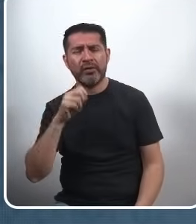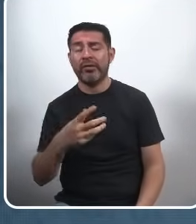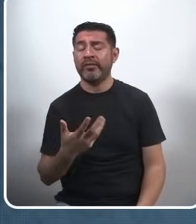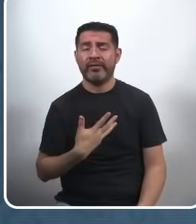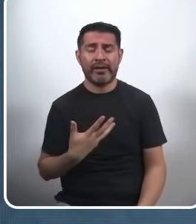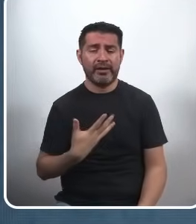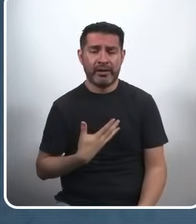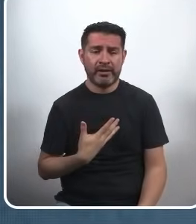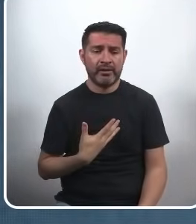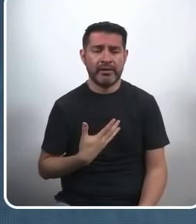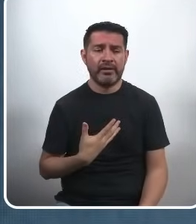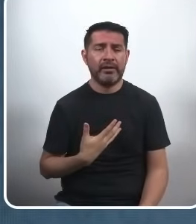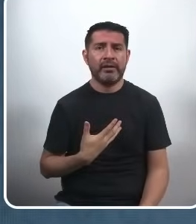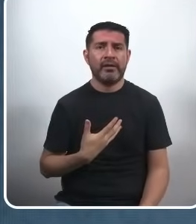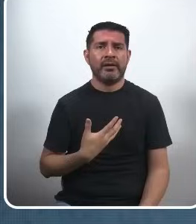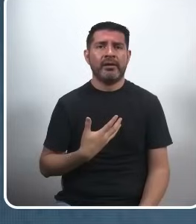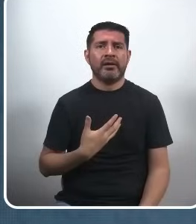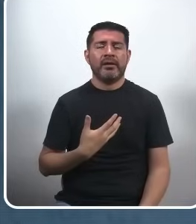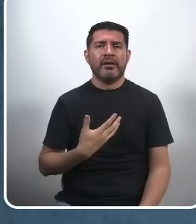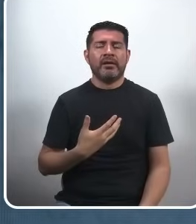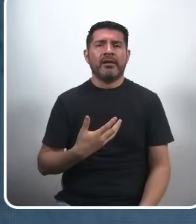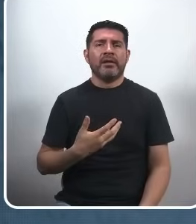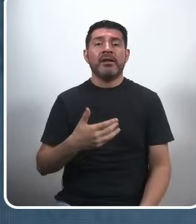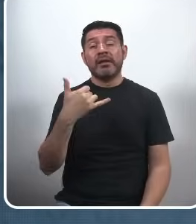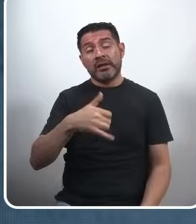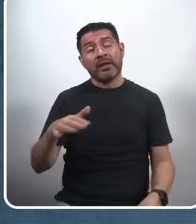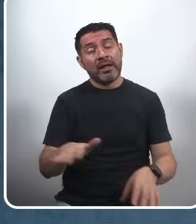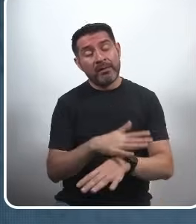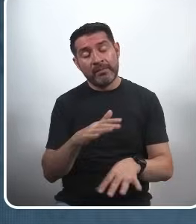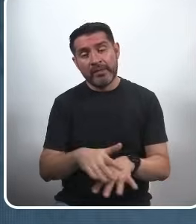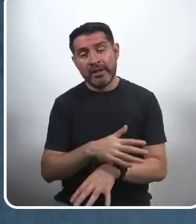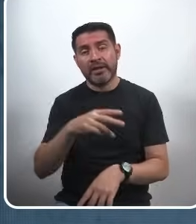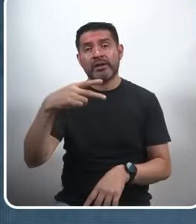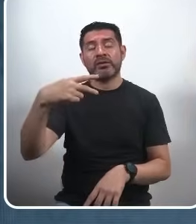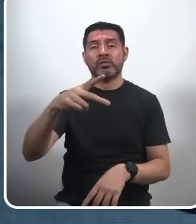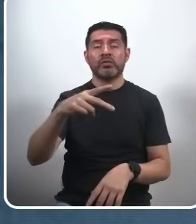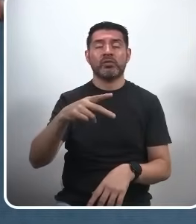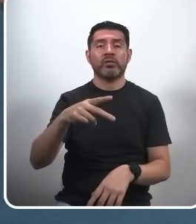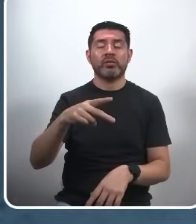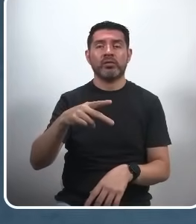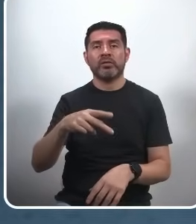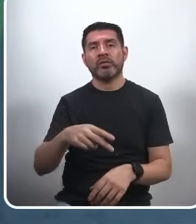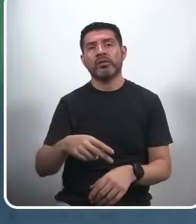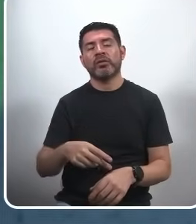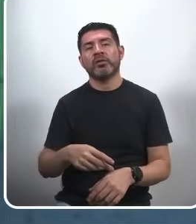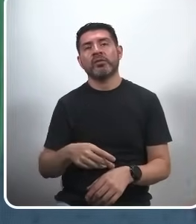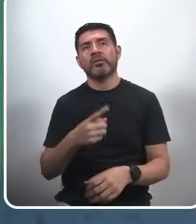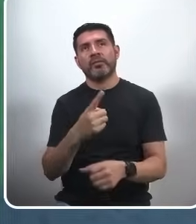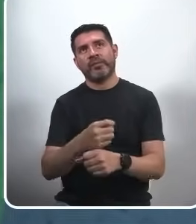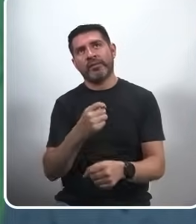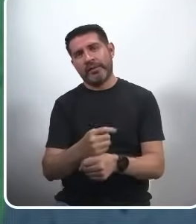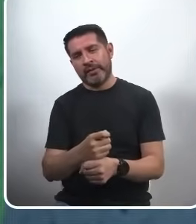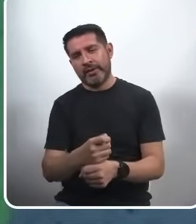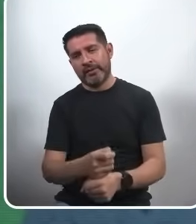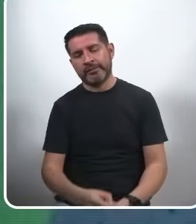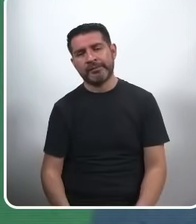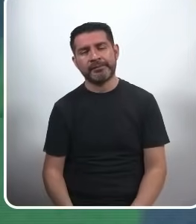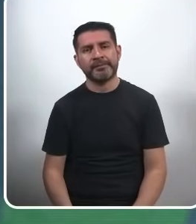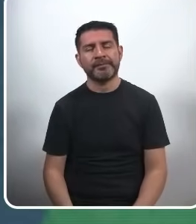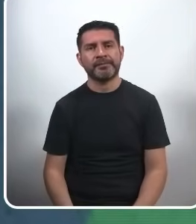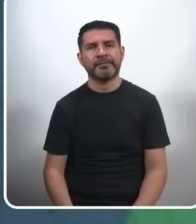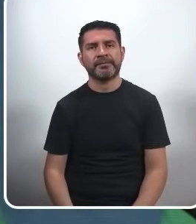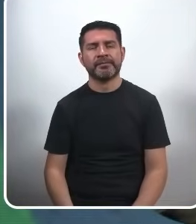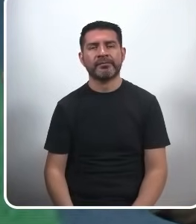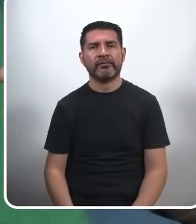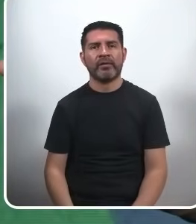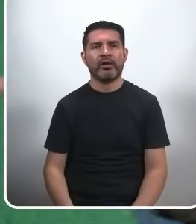es inmoralidad. Cambió su herencia, su primogenitura, por lentejas. Tú dices, Andrés, sí estuvo mal, no